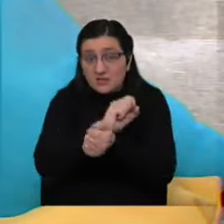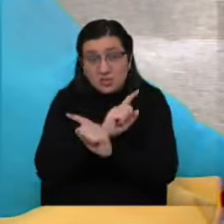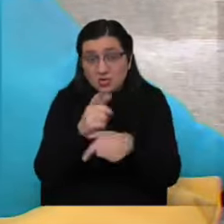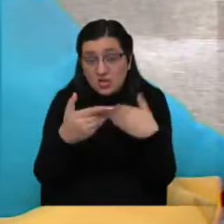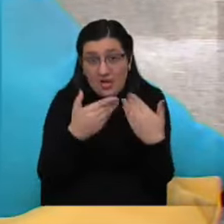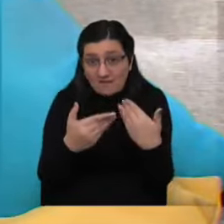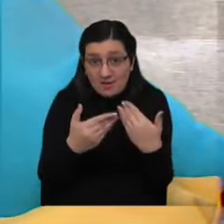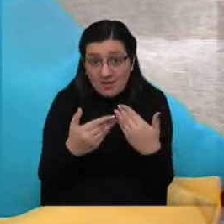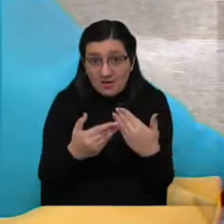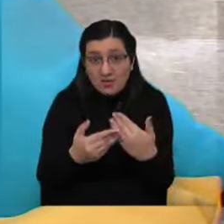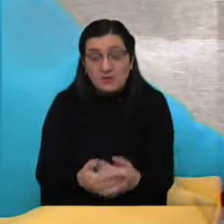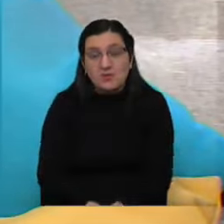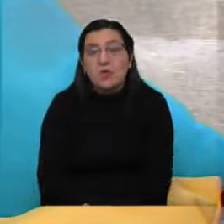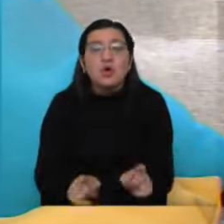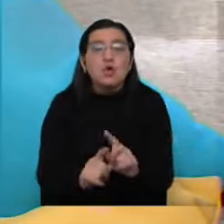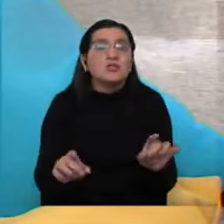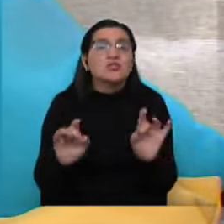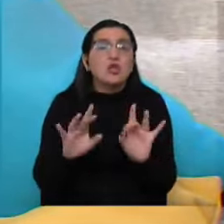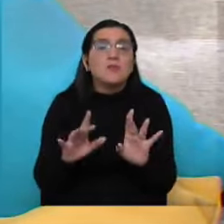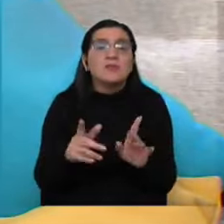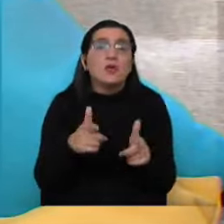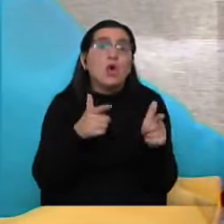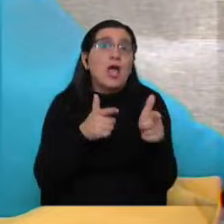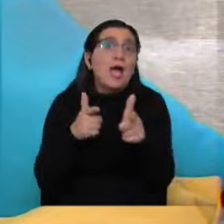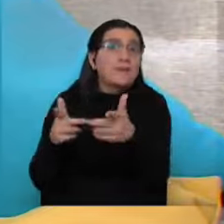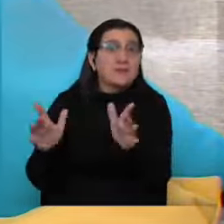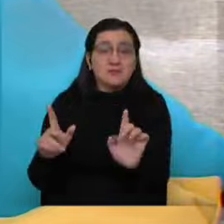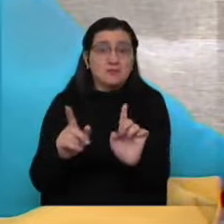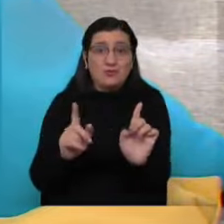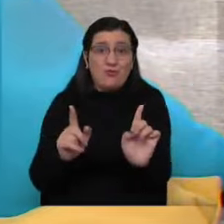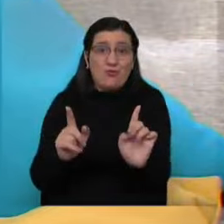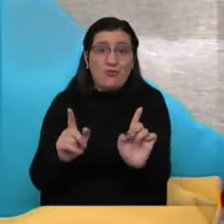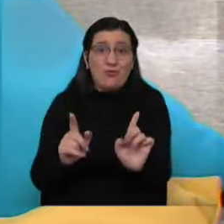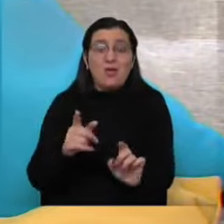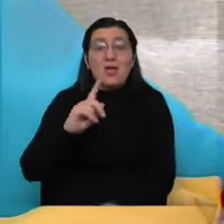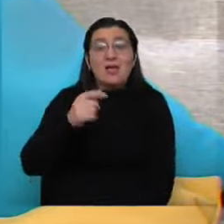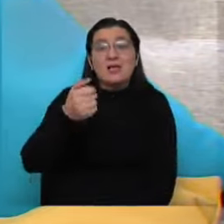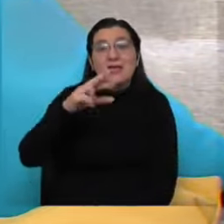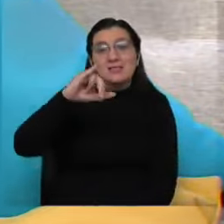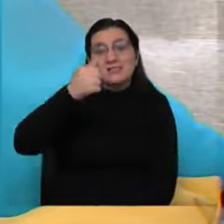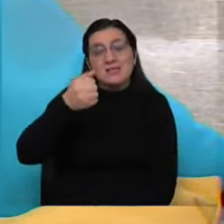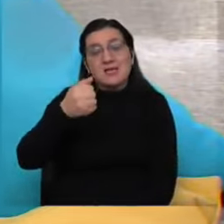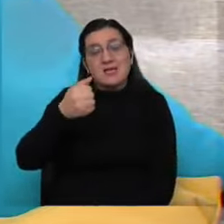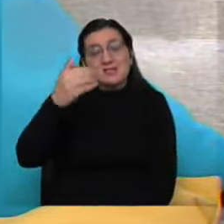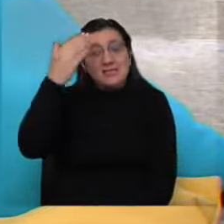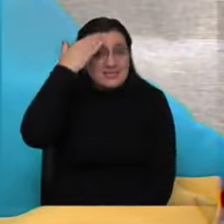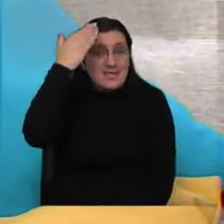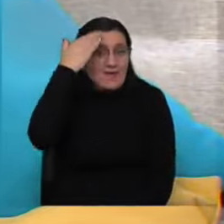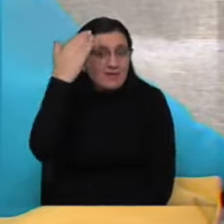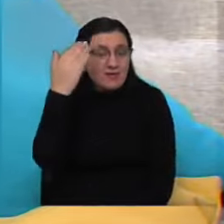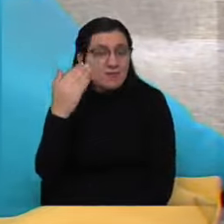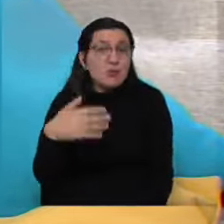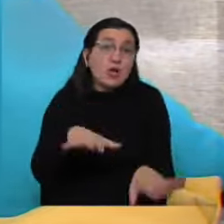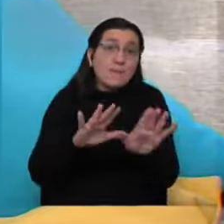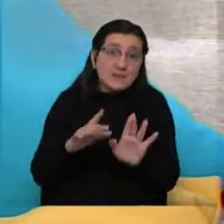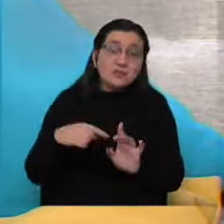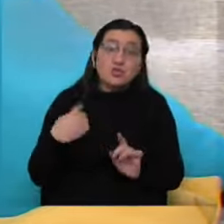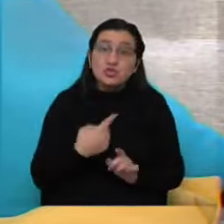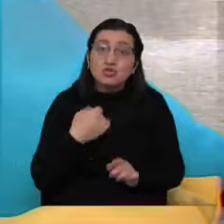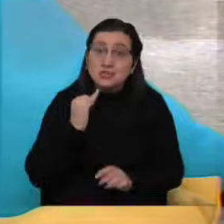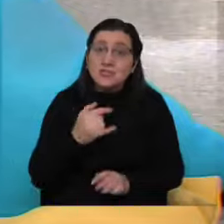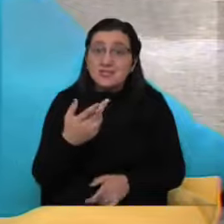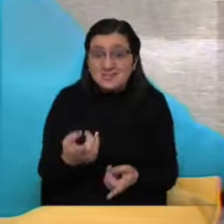narcotráfico no solamente con armamento militar eh García no precisa que se lo explique pero capaz que nosotros sí precisamos que se